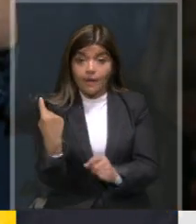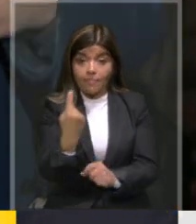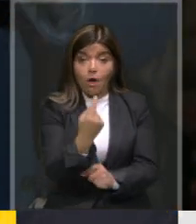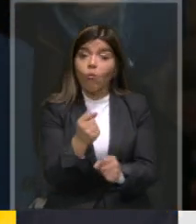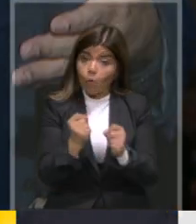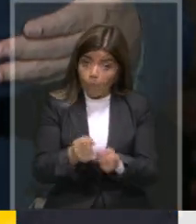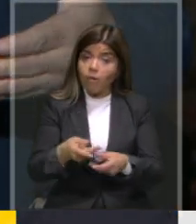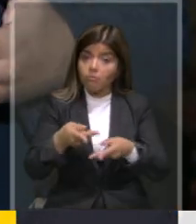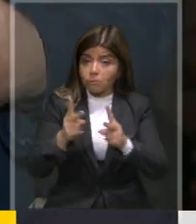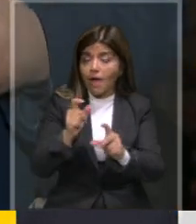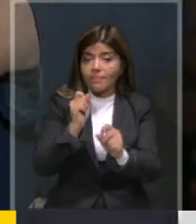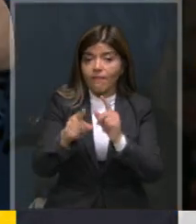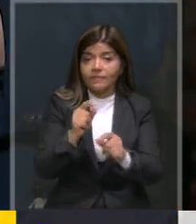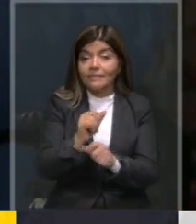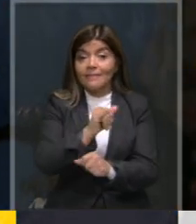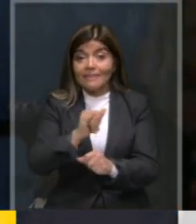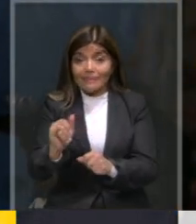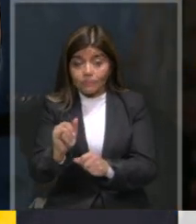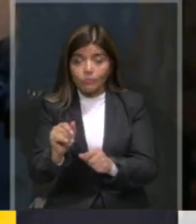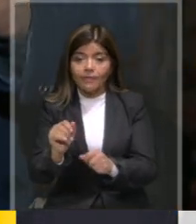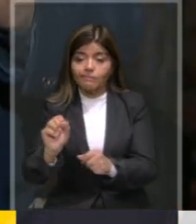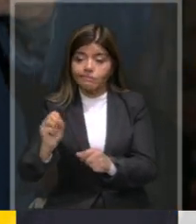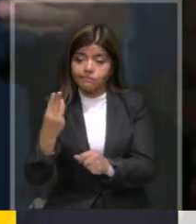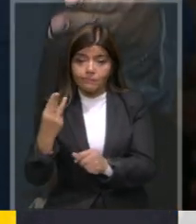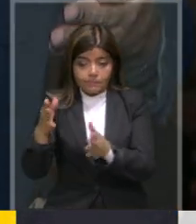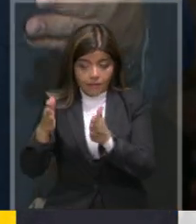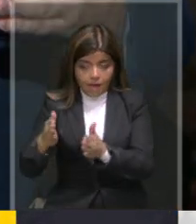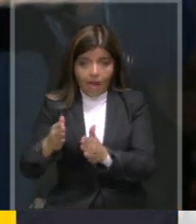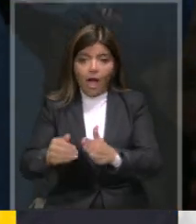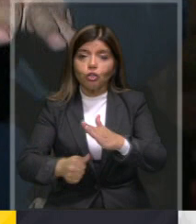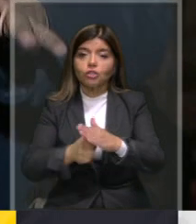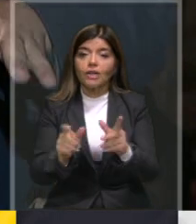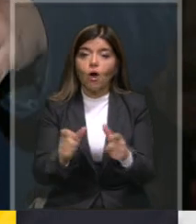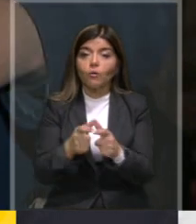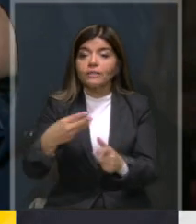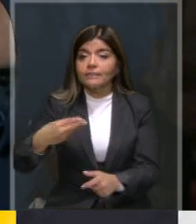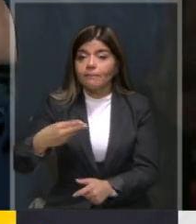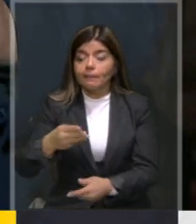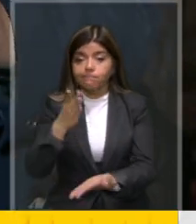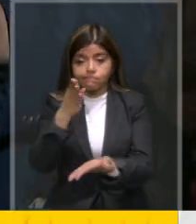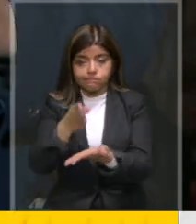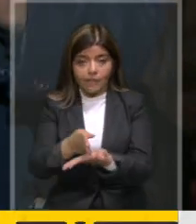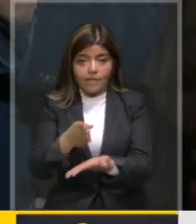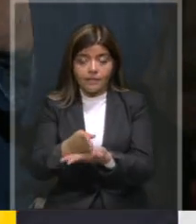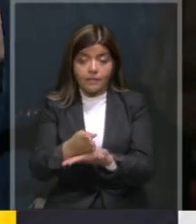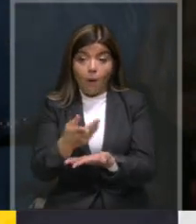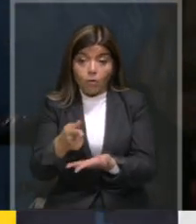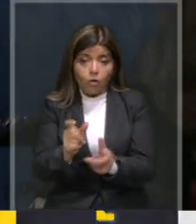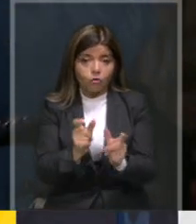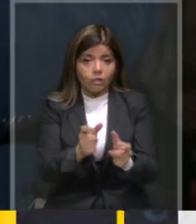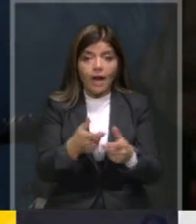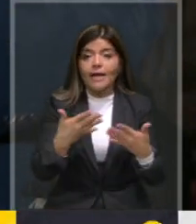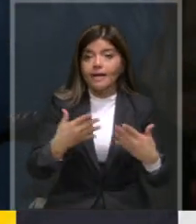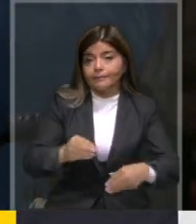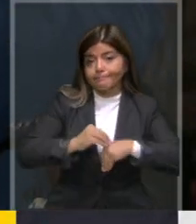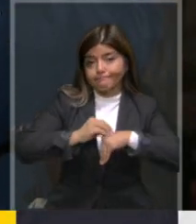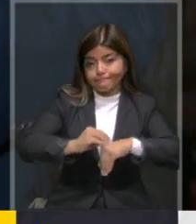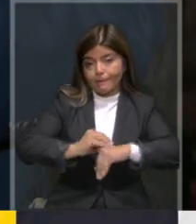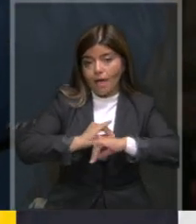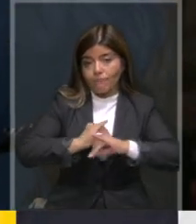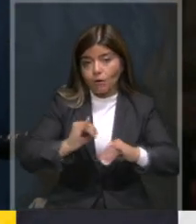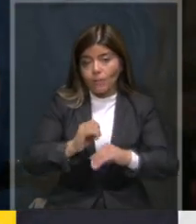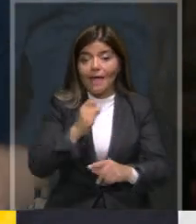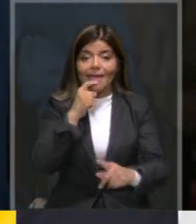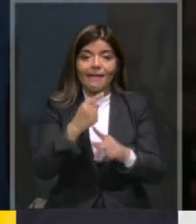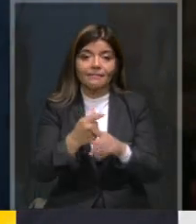los inculpados Y luego el consejo municipal deberá decidir Cuál es el futuro en este caso a raíz de esta decisión de la contraloría puntualmente del alcalde del ex